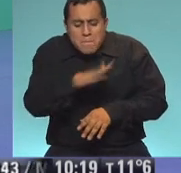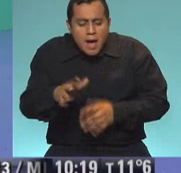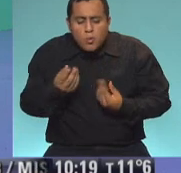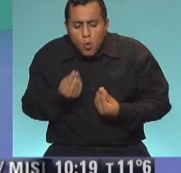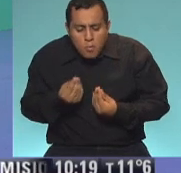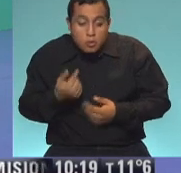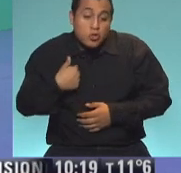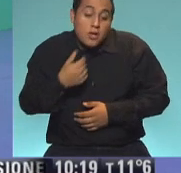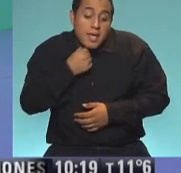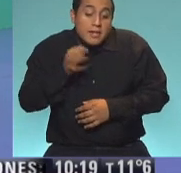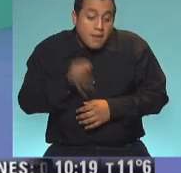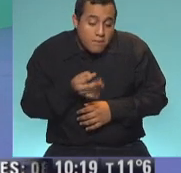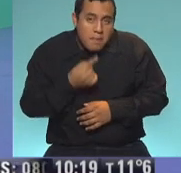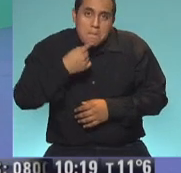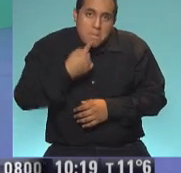quiero saber.